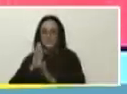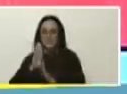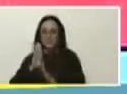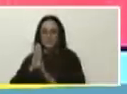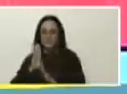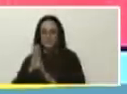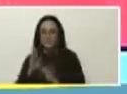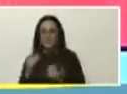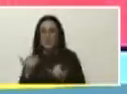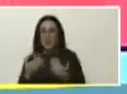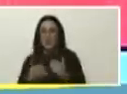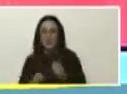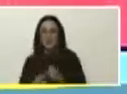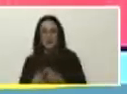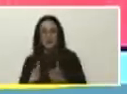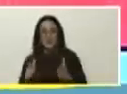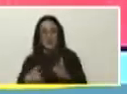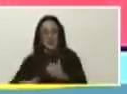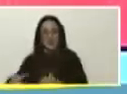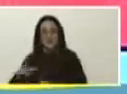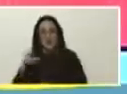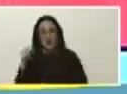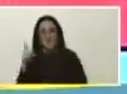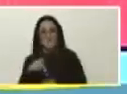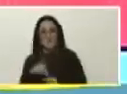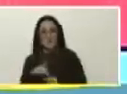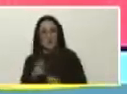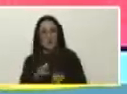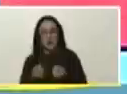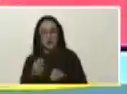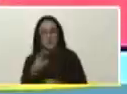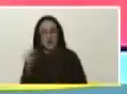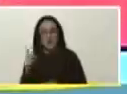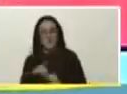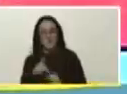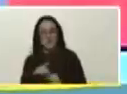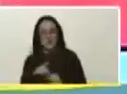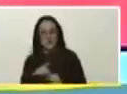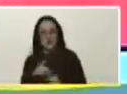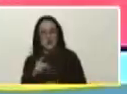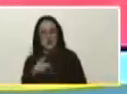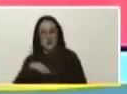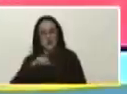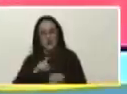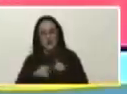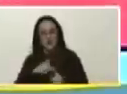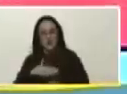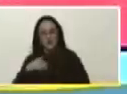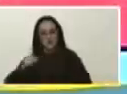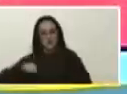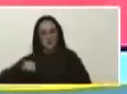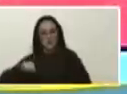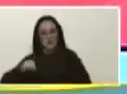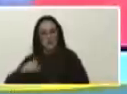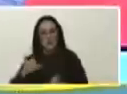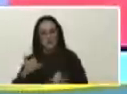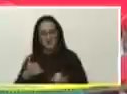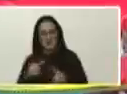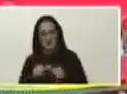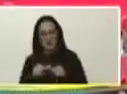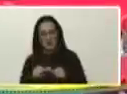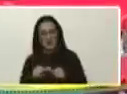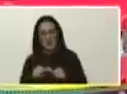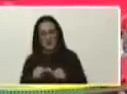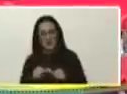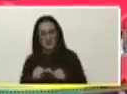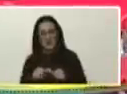es la riqueza no petrolera, la economía no petrolera, es lo que queremos, sí. ¿Y vamos a mantener esa línea?